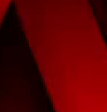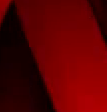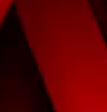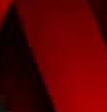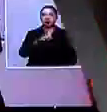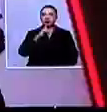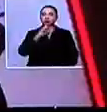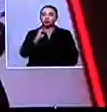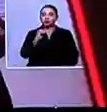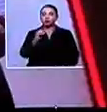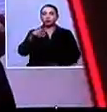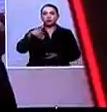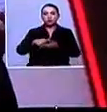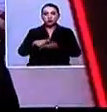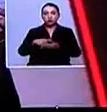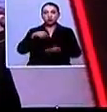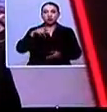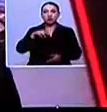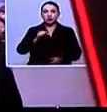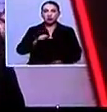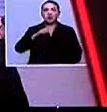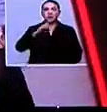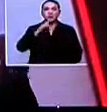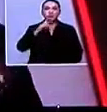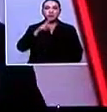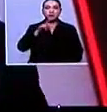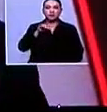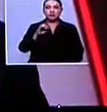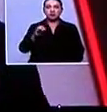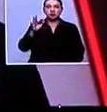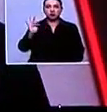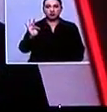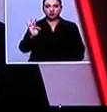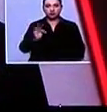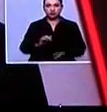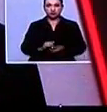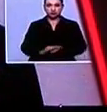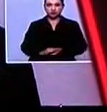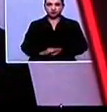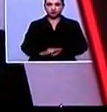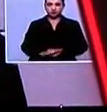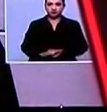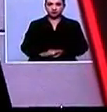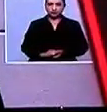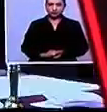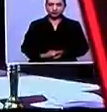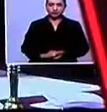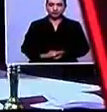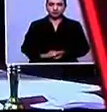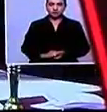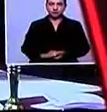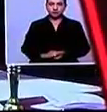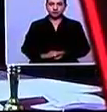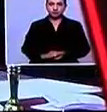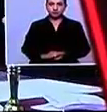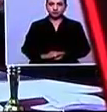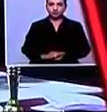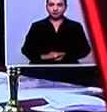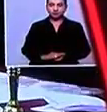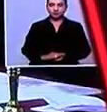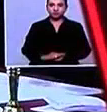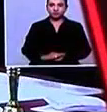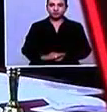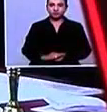han ido decantando. Ya está la sexta votación que se hace durante el día. Sí, la verdad